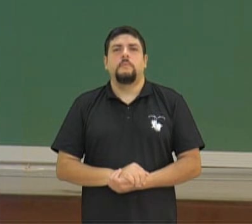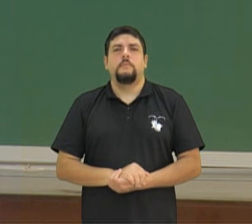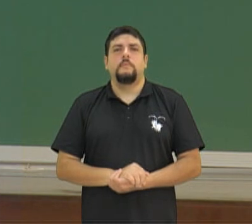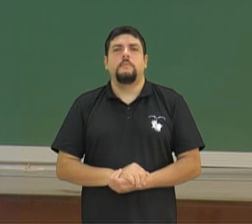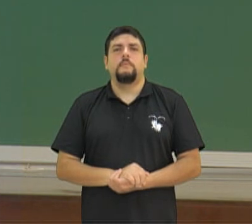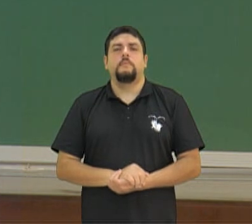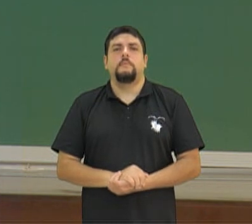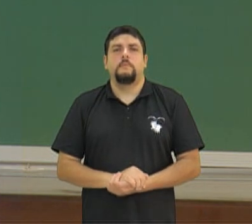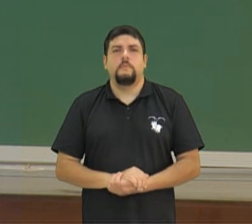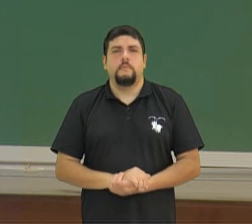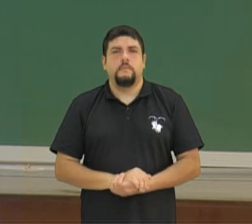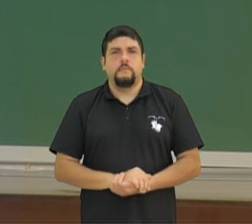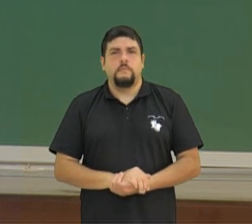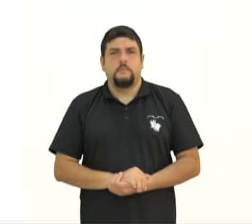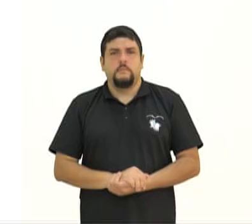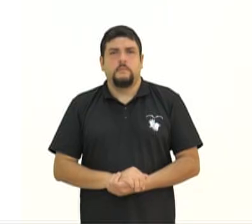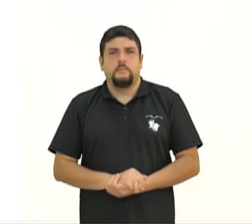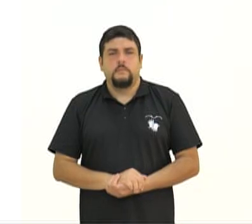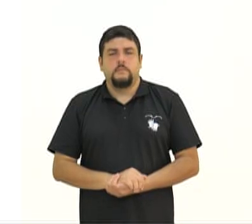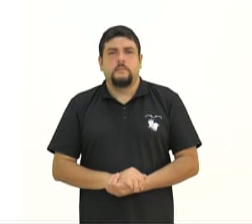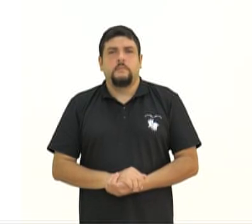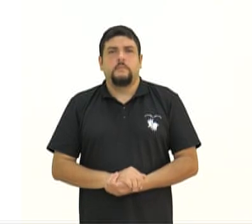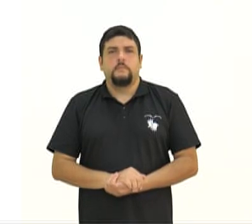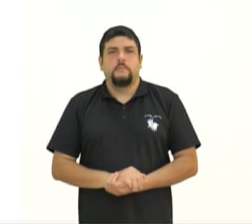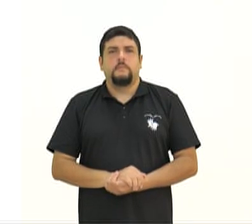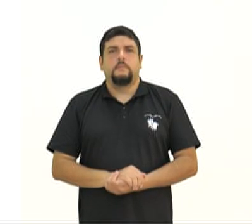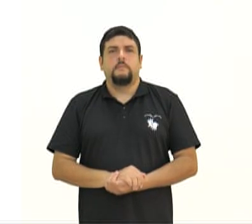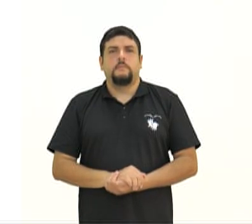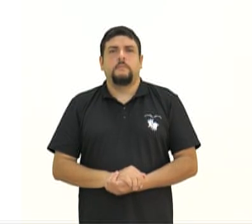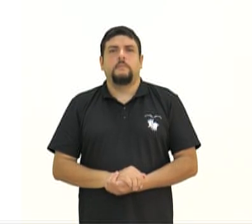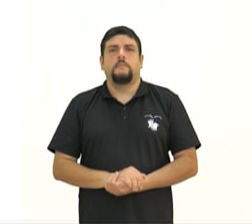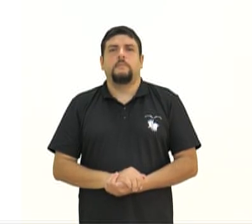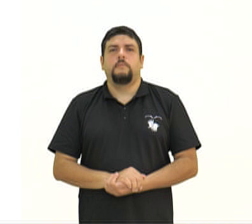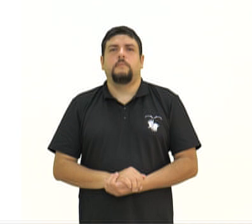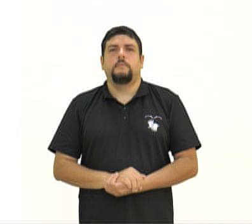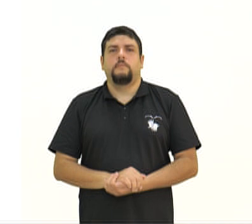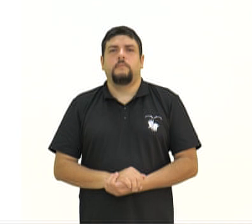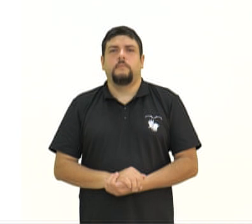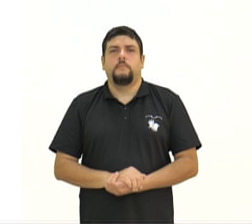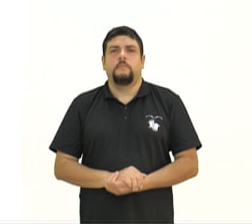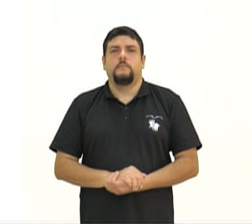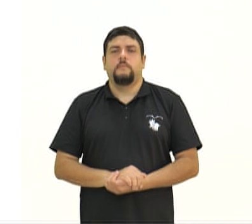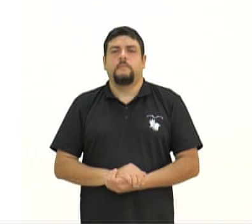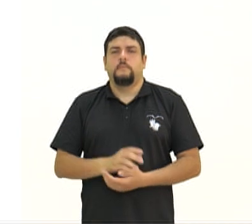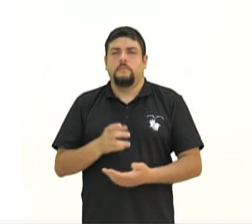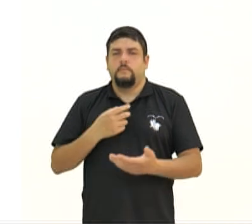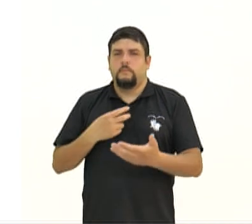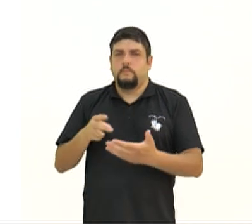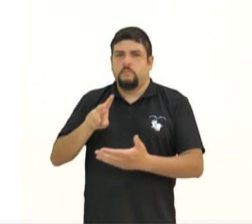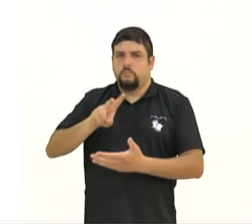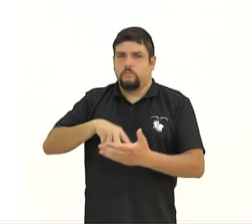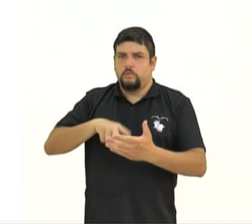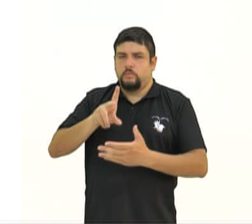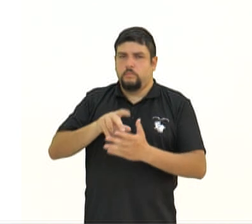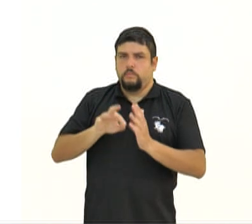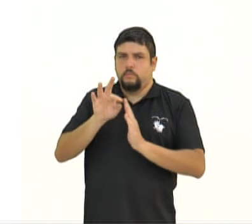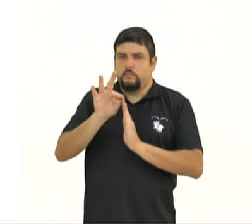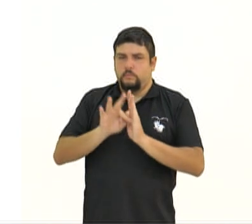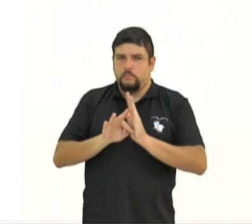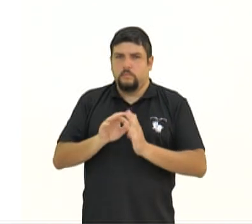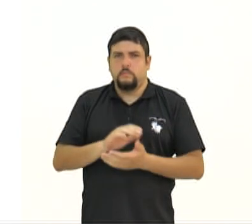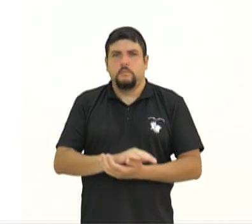el texto leído algunas acciones del cuerpo para la ejecución de la posición de yoga. Son